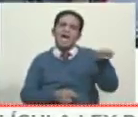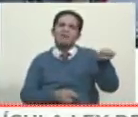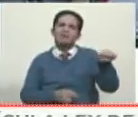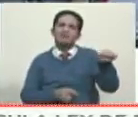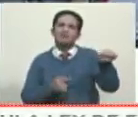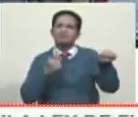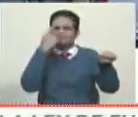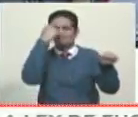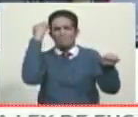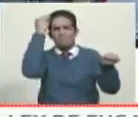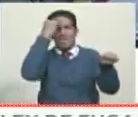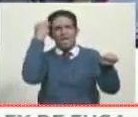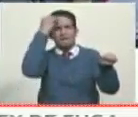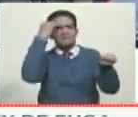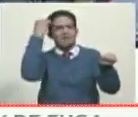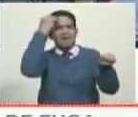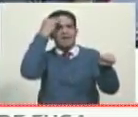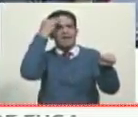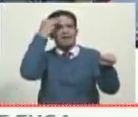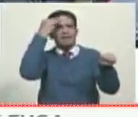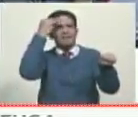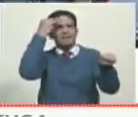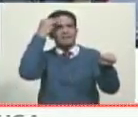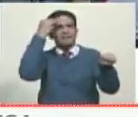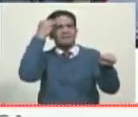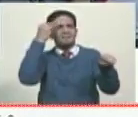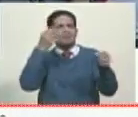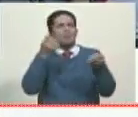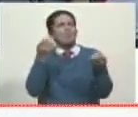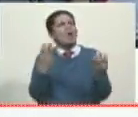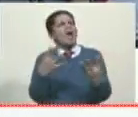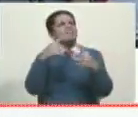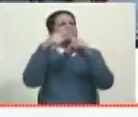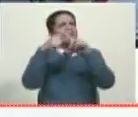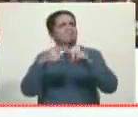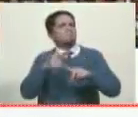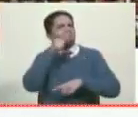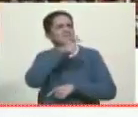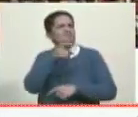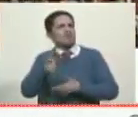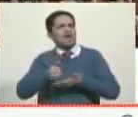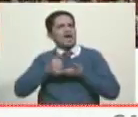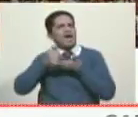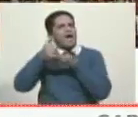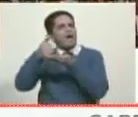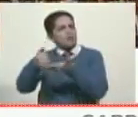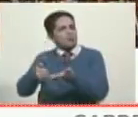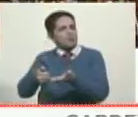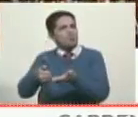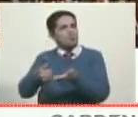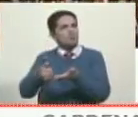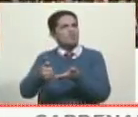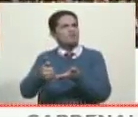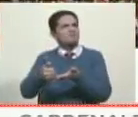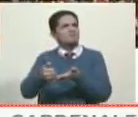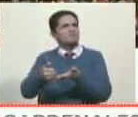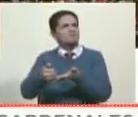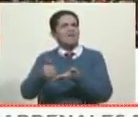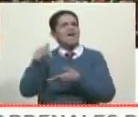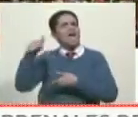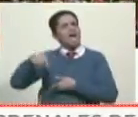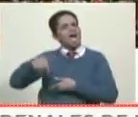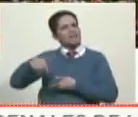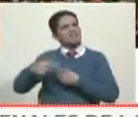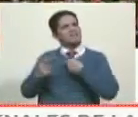por la mente la cantidad de personas que son beneficiadas por el sistema creado por